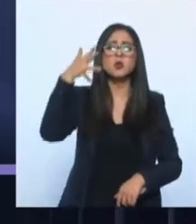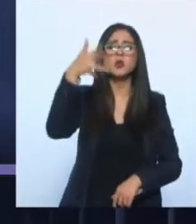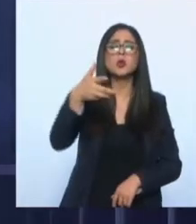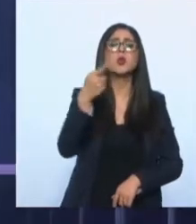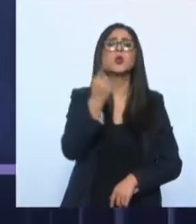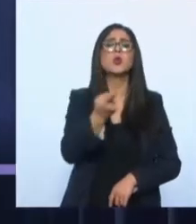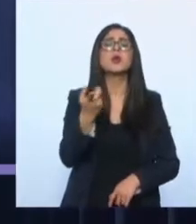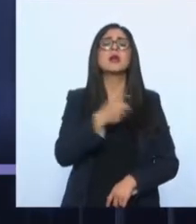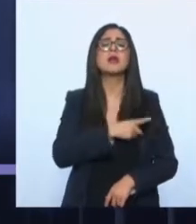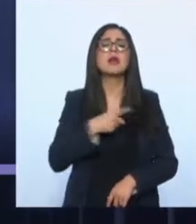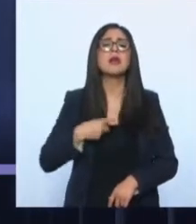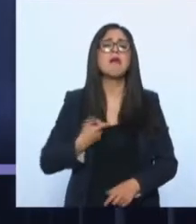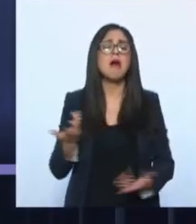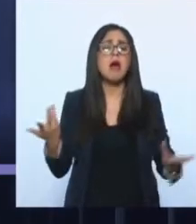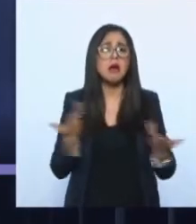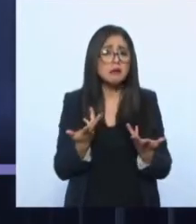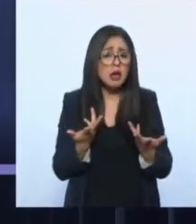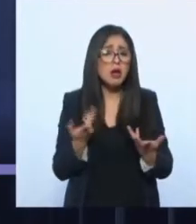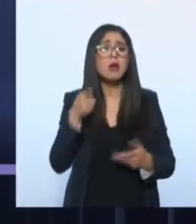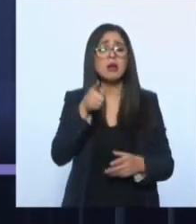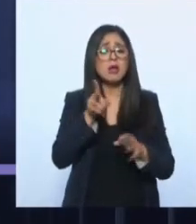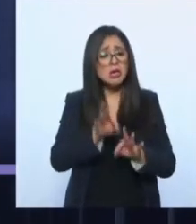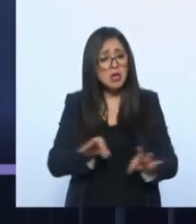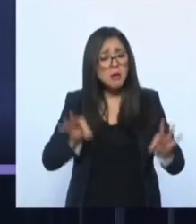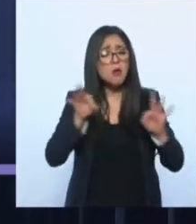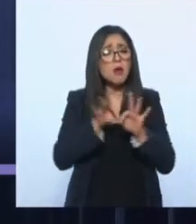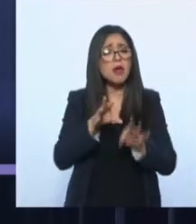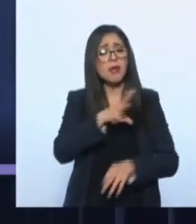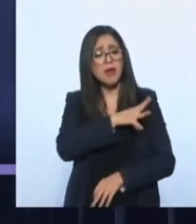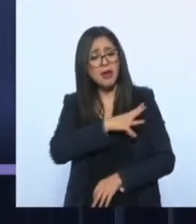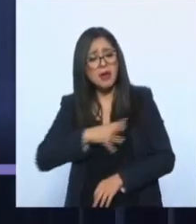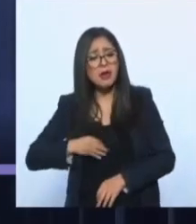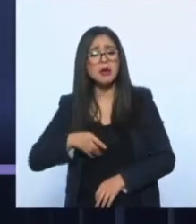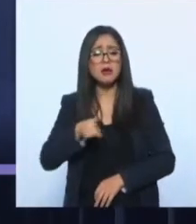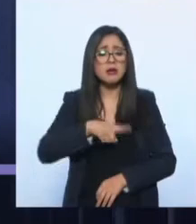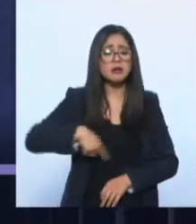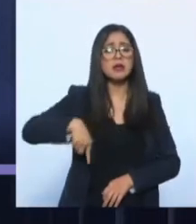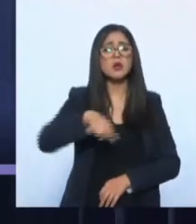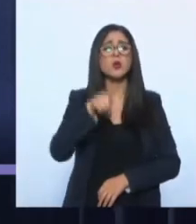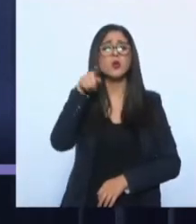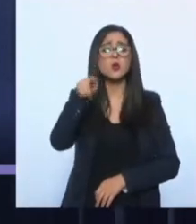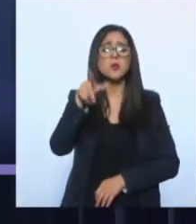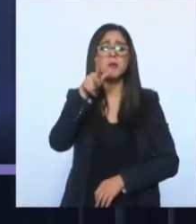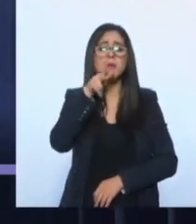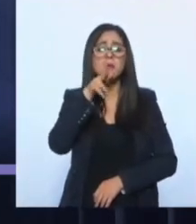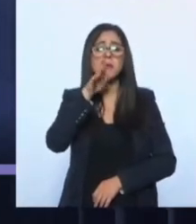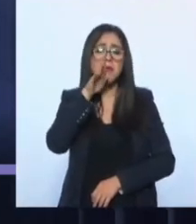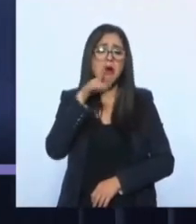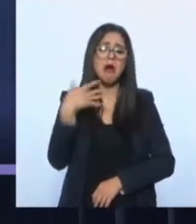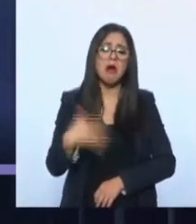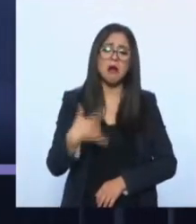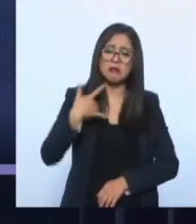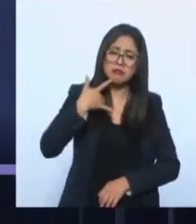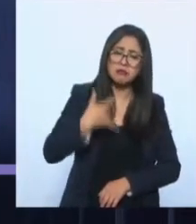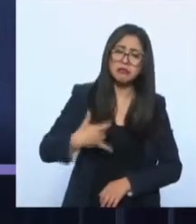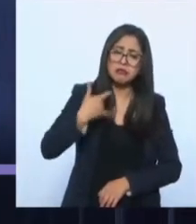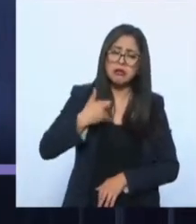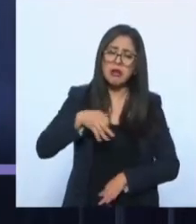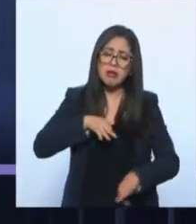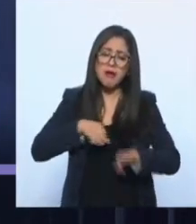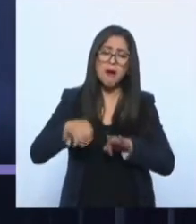es también que los hijos y las hijas comprendan el esfuerzo, el sacrificio que hacen sus padres para que